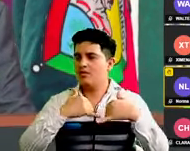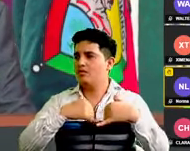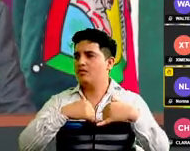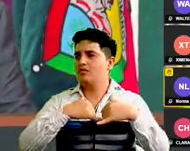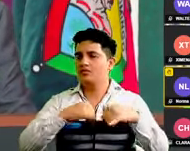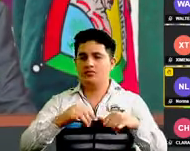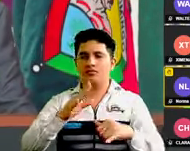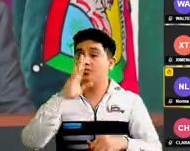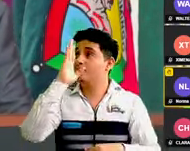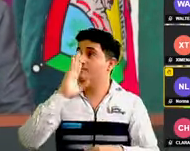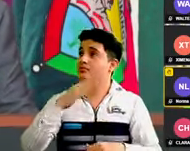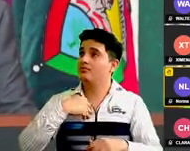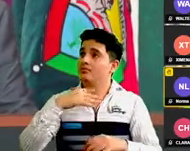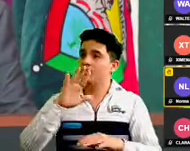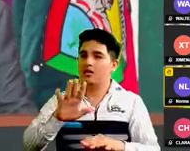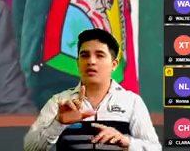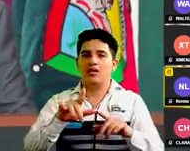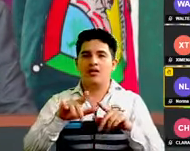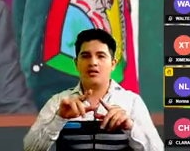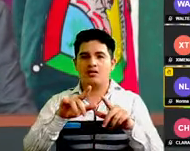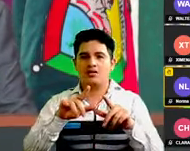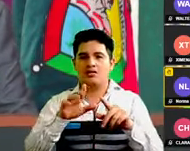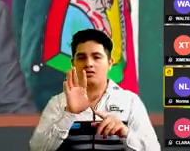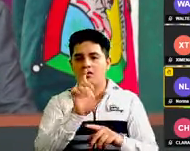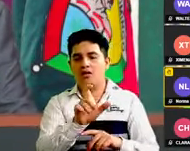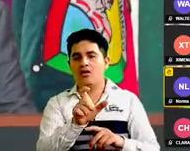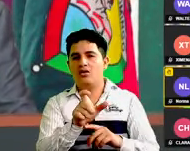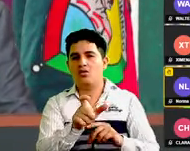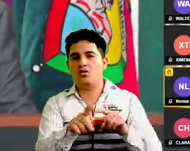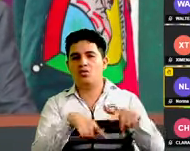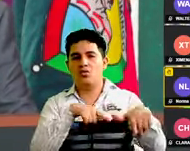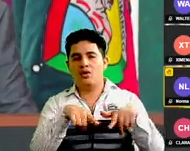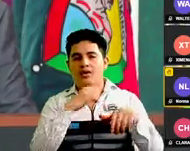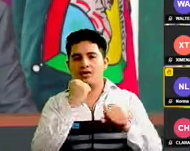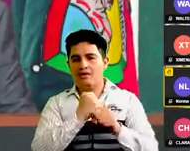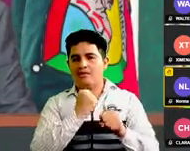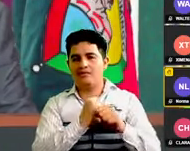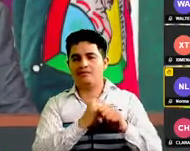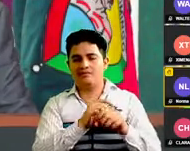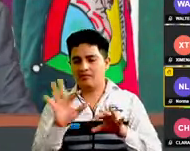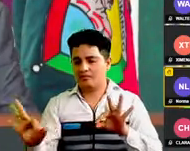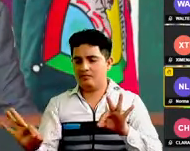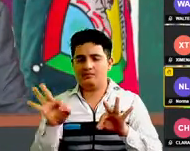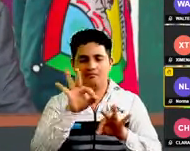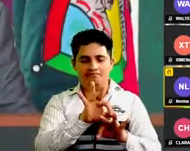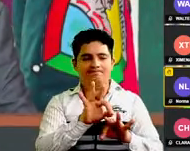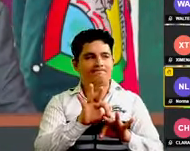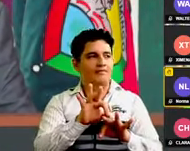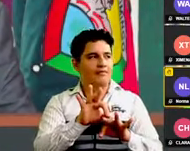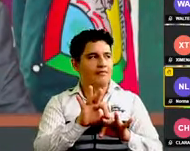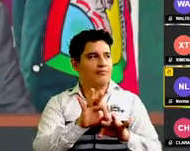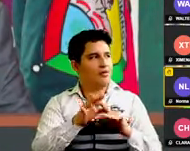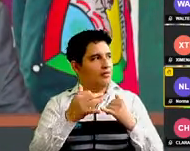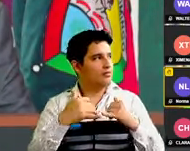Dios permite, en este puesto esté la gente que pueda perfeccionar más este